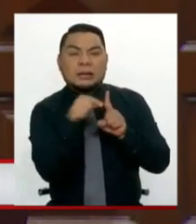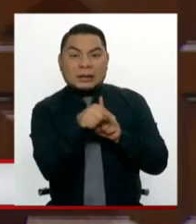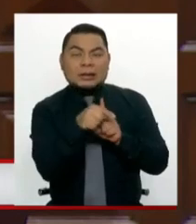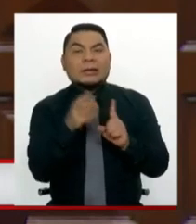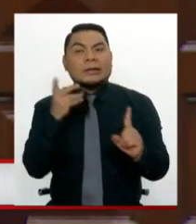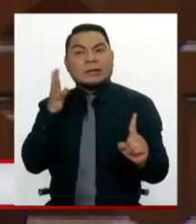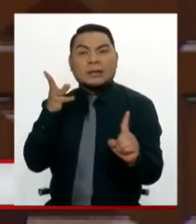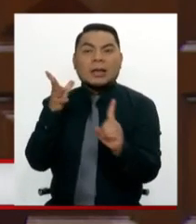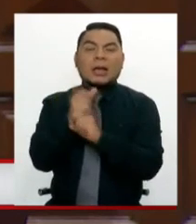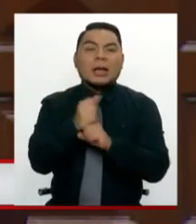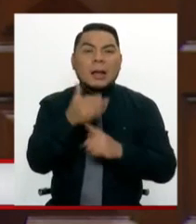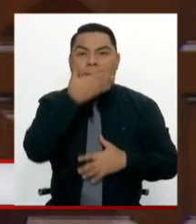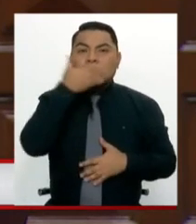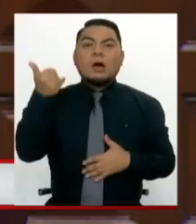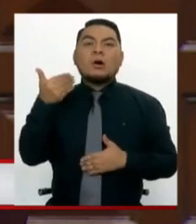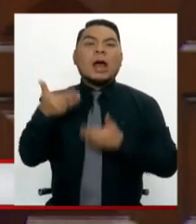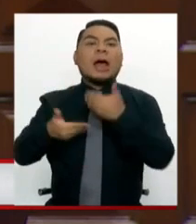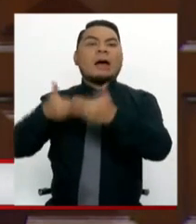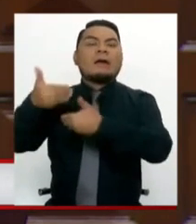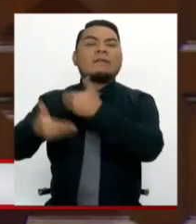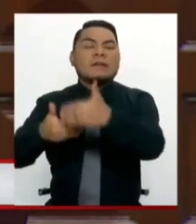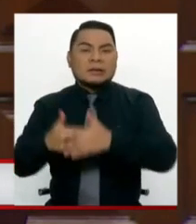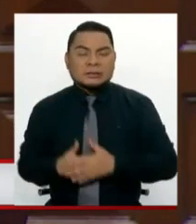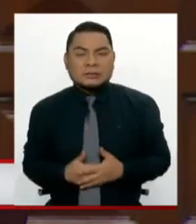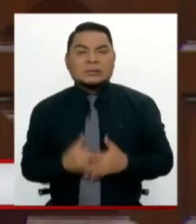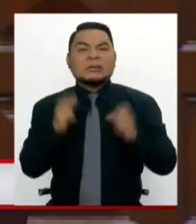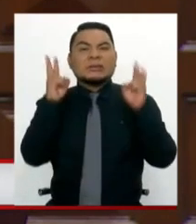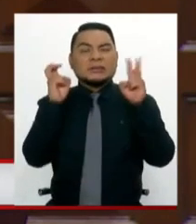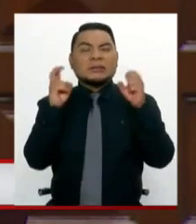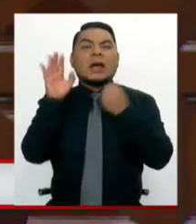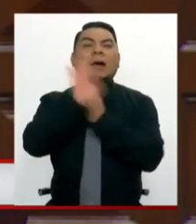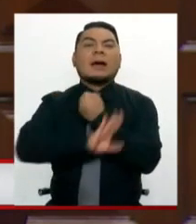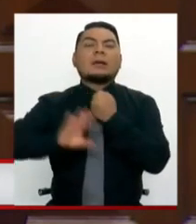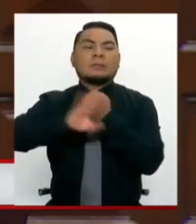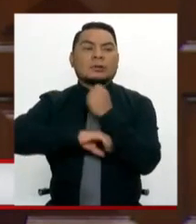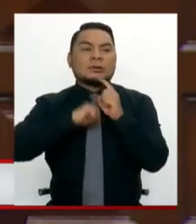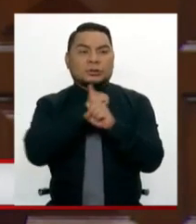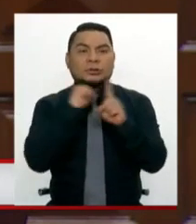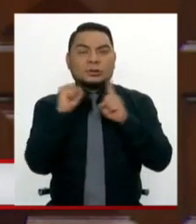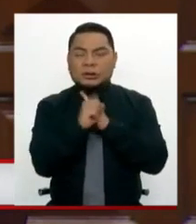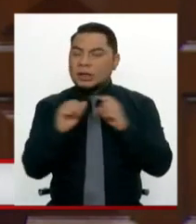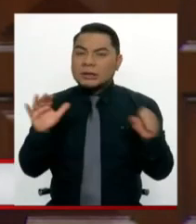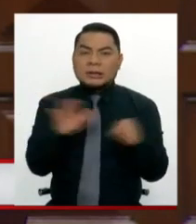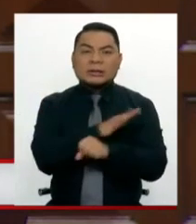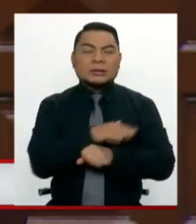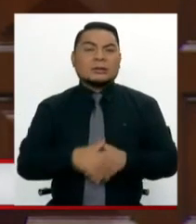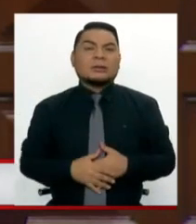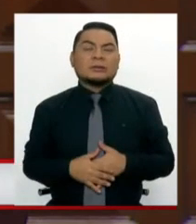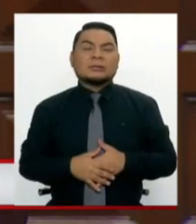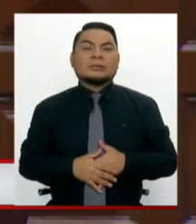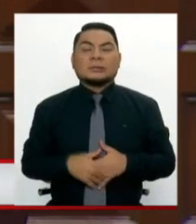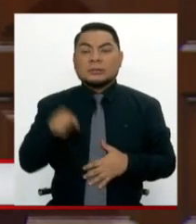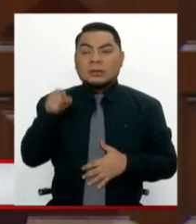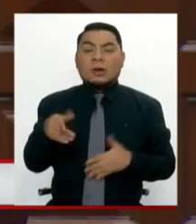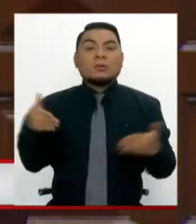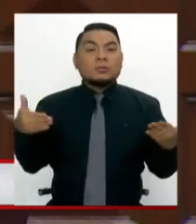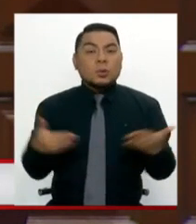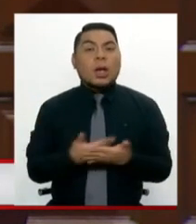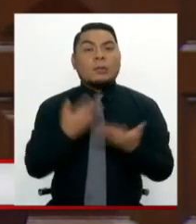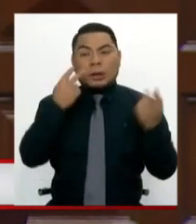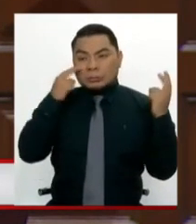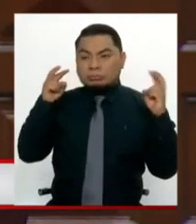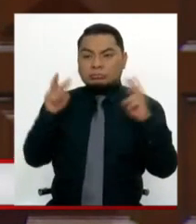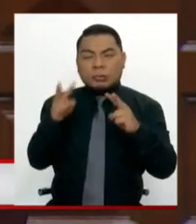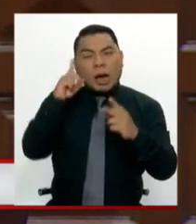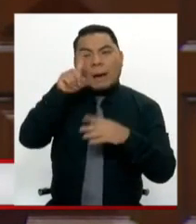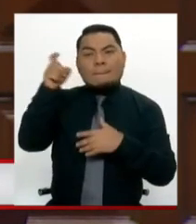lograr mayores y mejores avances en materia de protección social integral. Con esta nueva mirada en